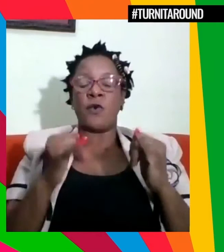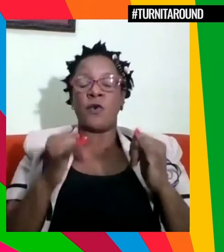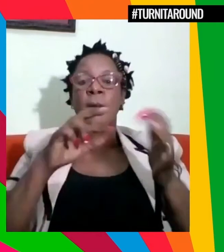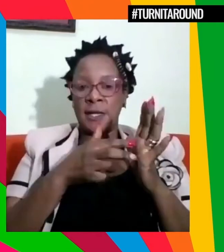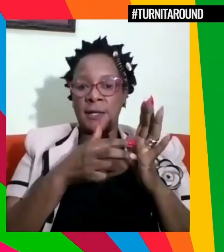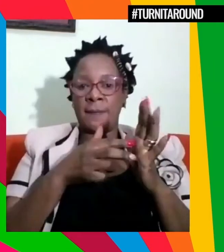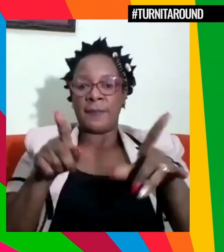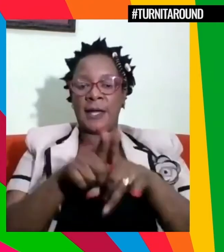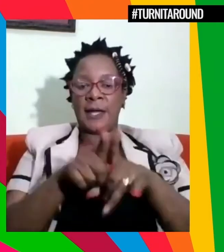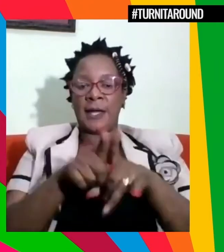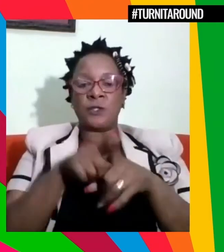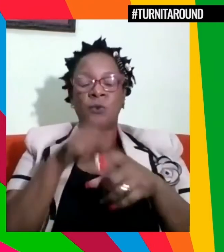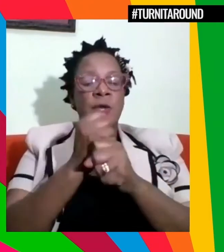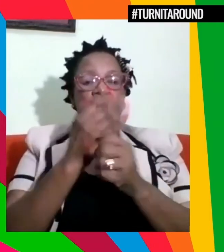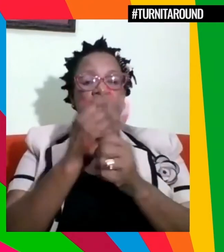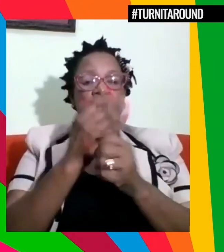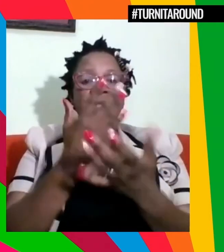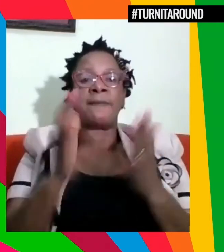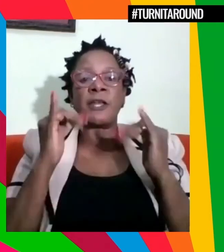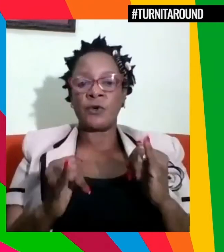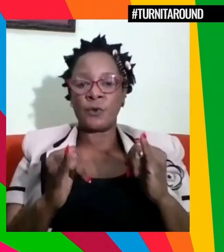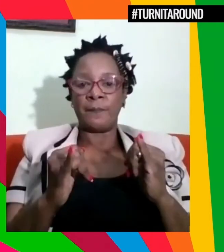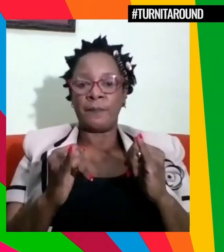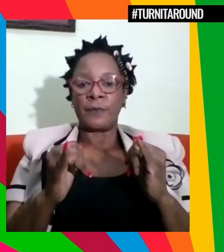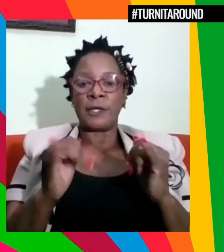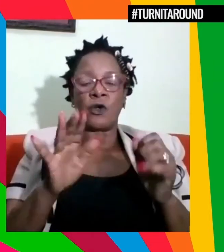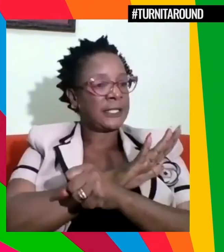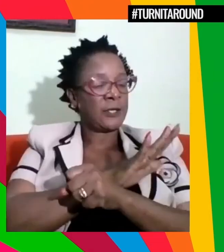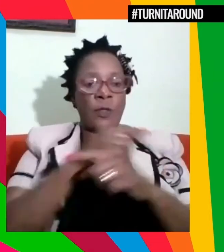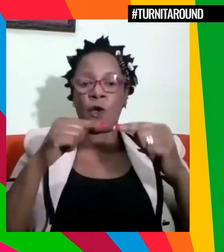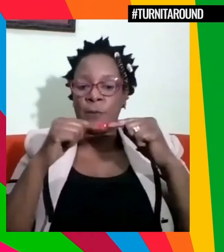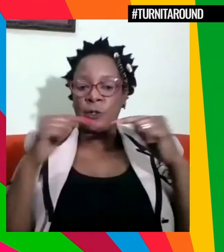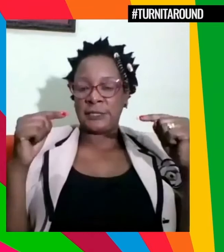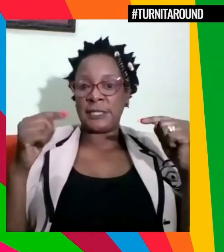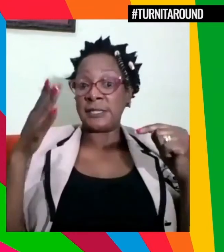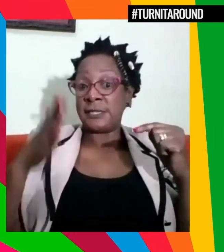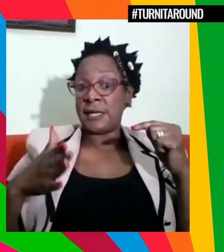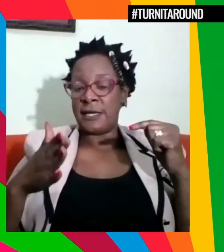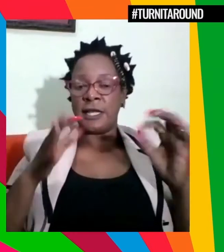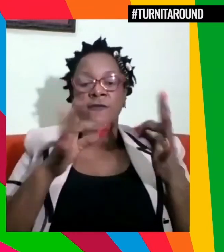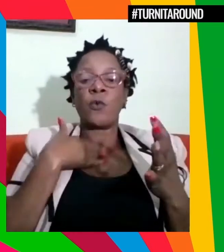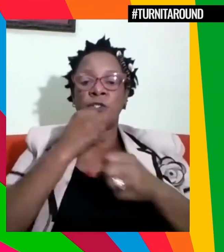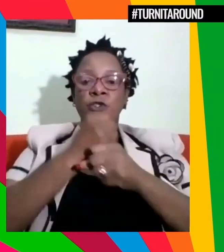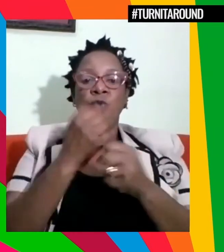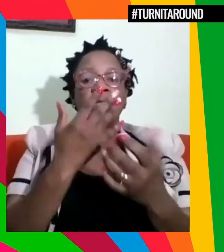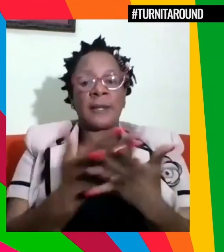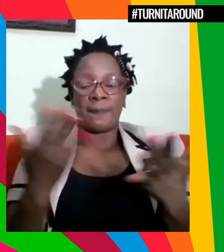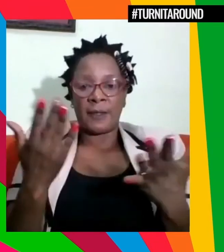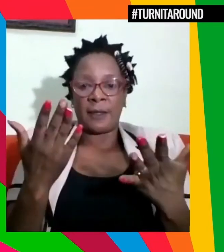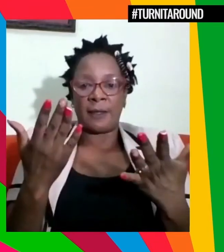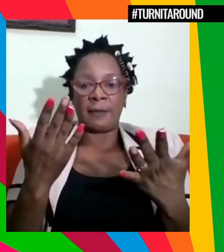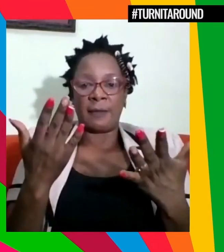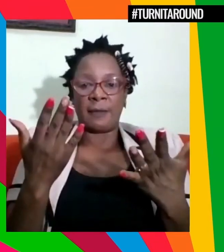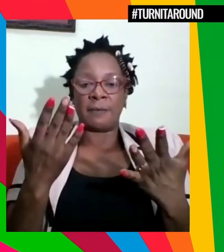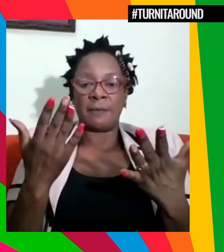comienzo. Con lo cual lo veo con un significado diferente. Si quieres hacer algo, has de luchar